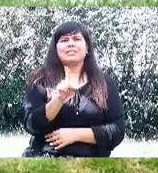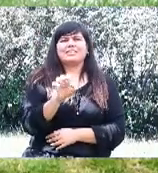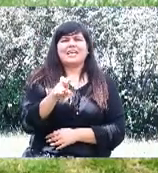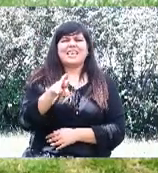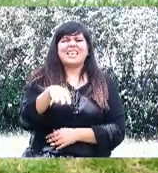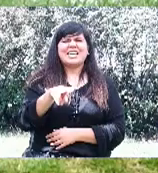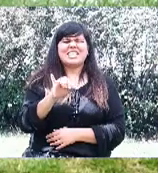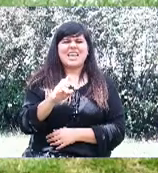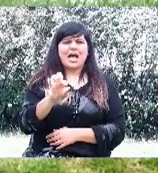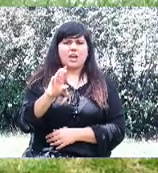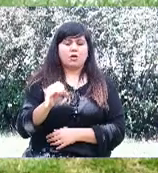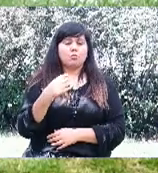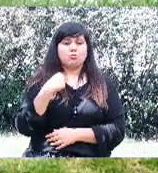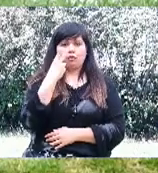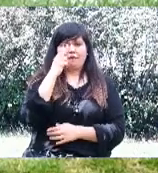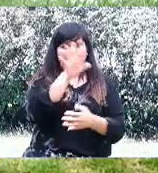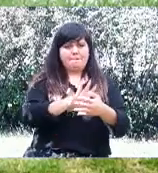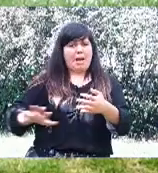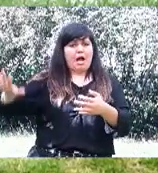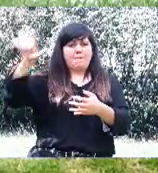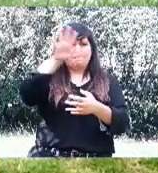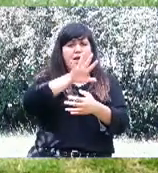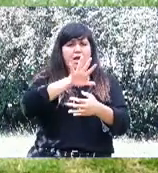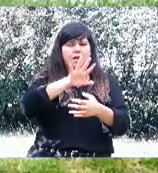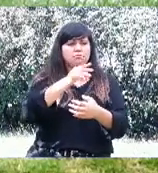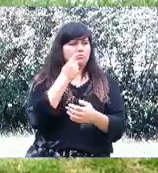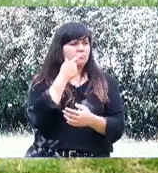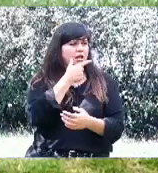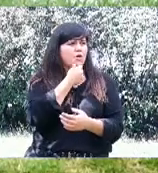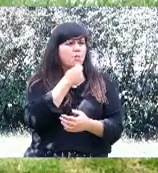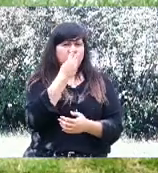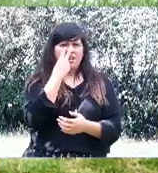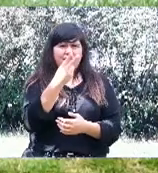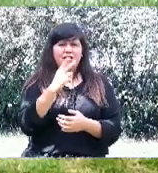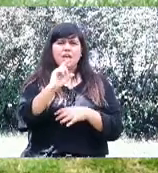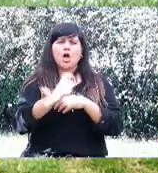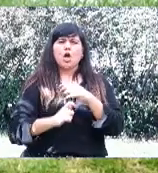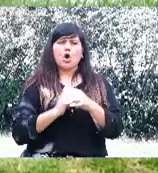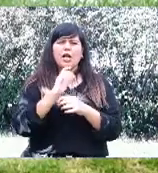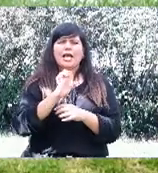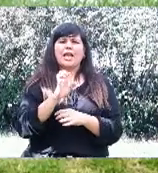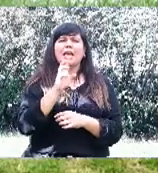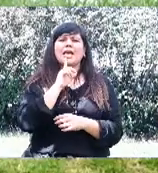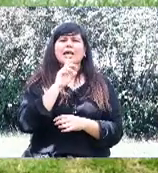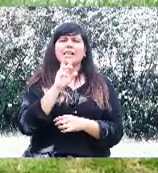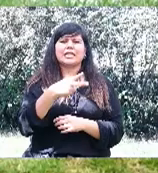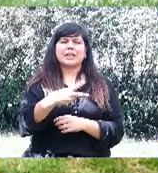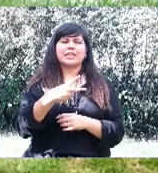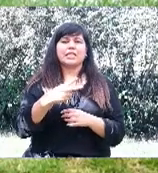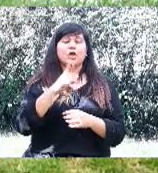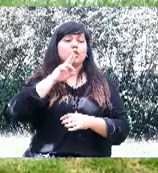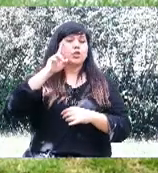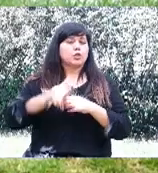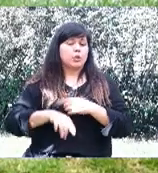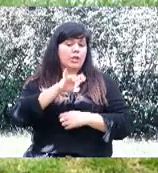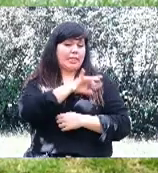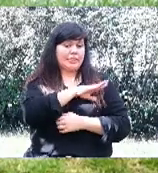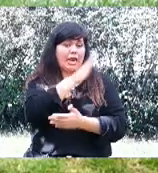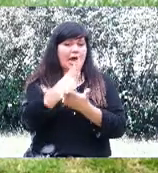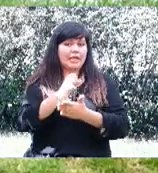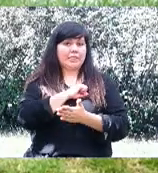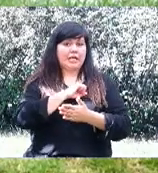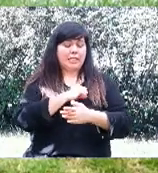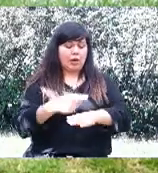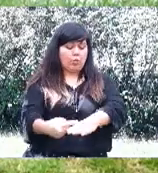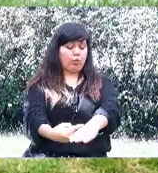si uno mira un mapa o alguien de acá le gusta ver Google leer esas cosas y pueden ver vean el sur de chile hasta Santiago y van a